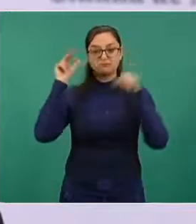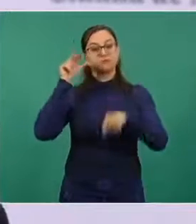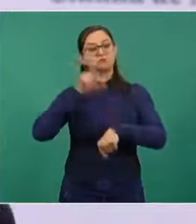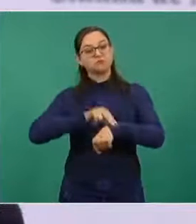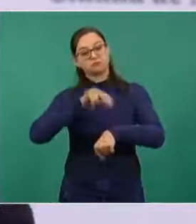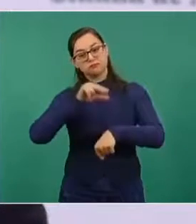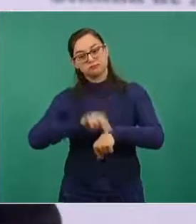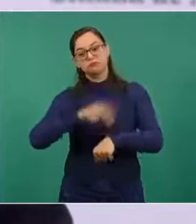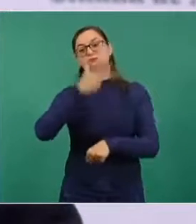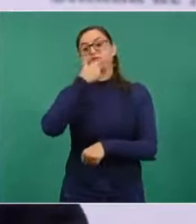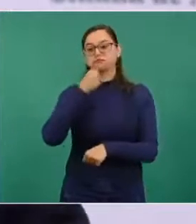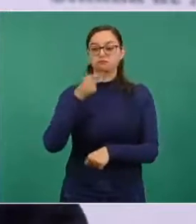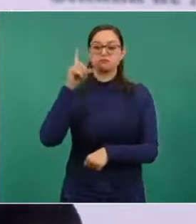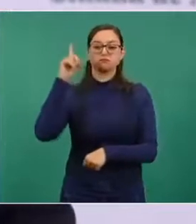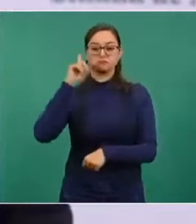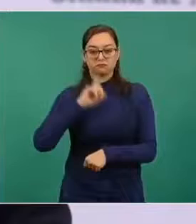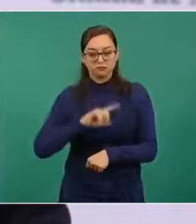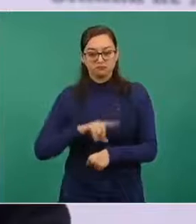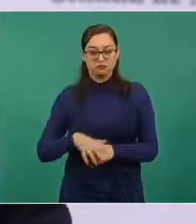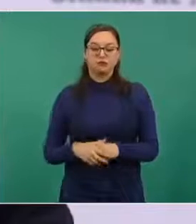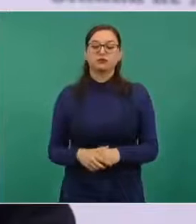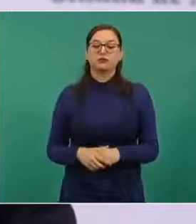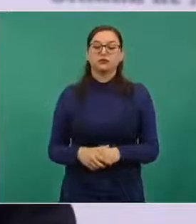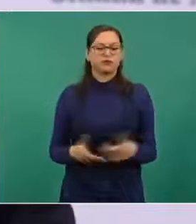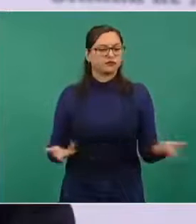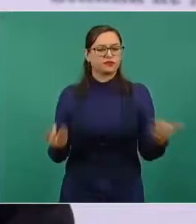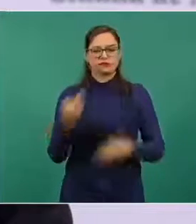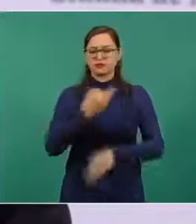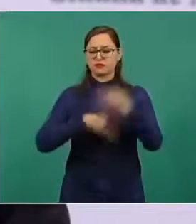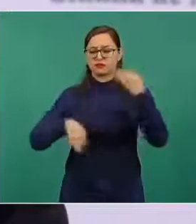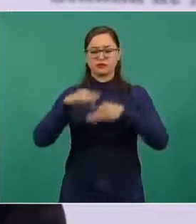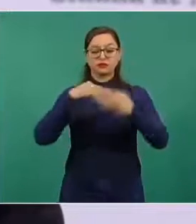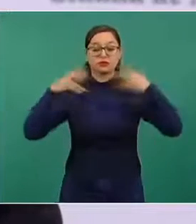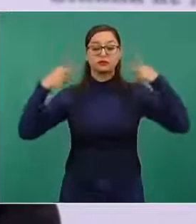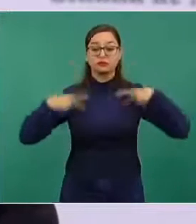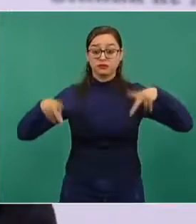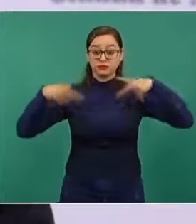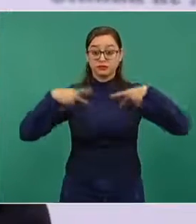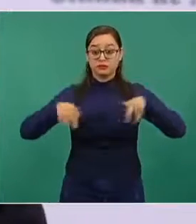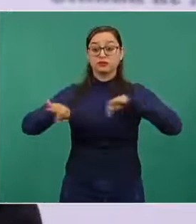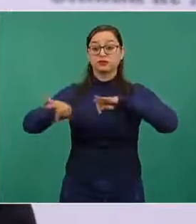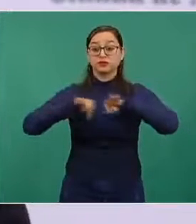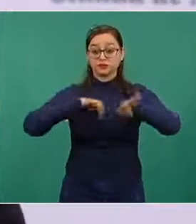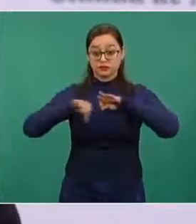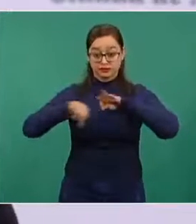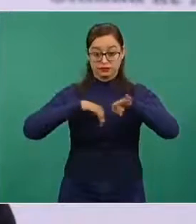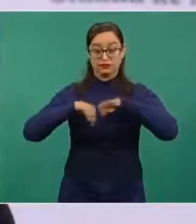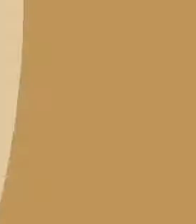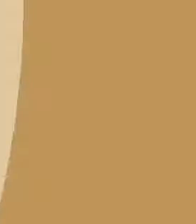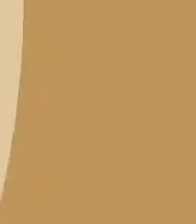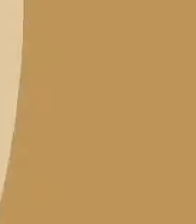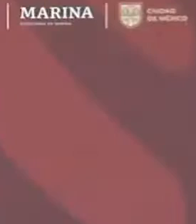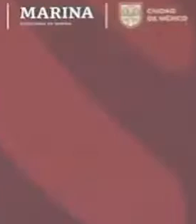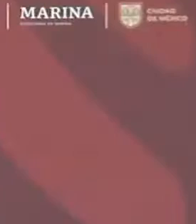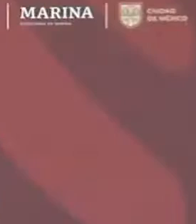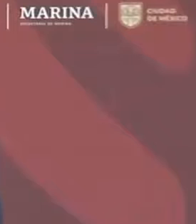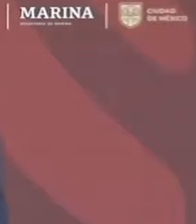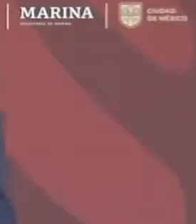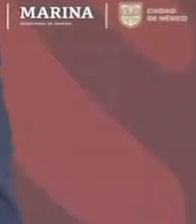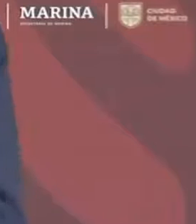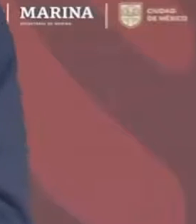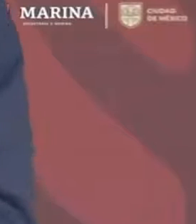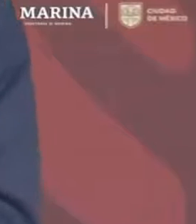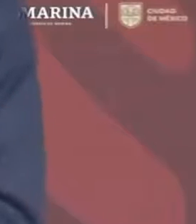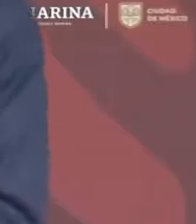doctores, doctoras y de todos los trabajadores del Seguro Social. En el Día